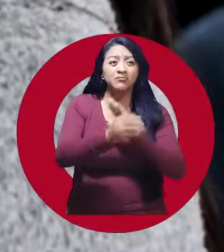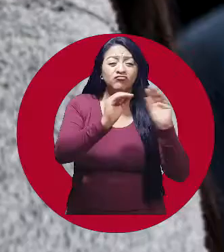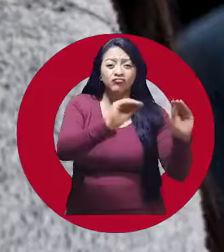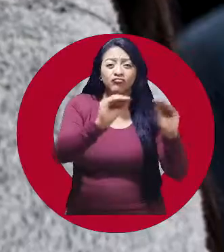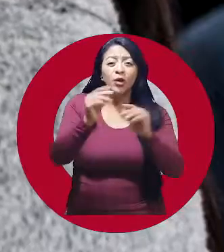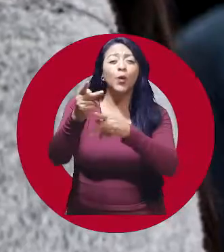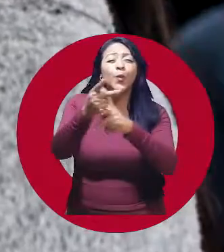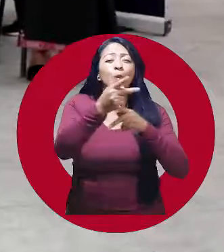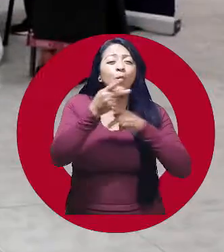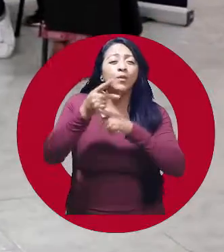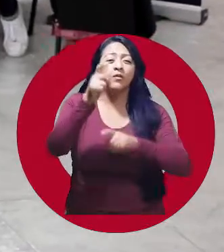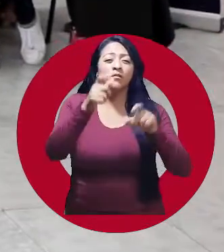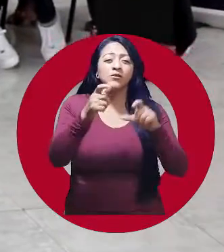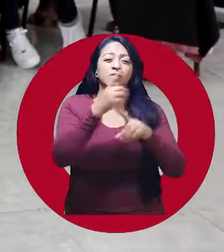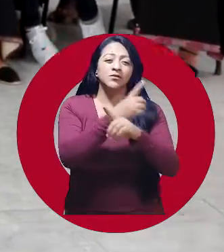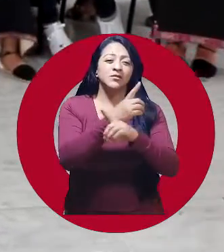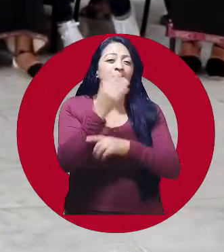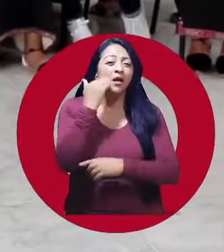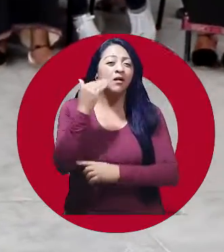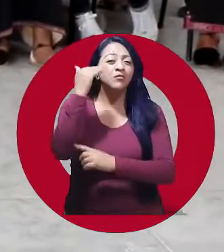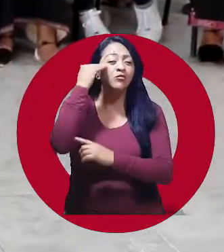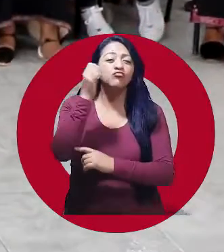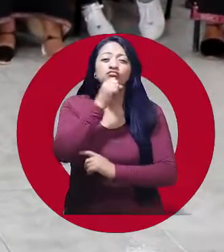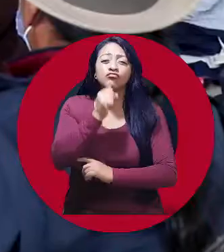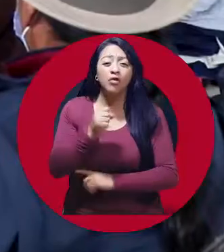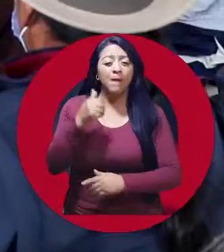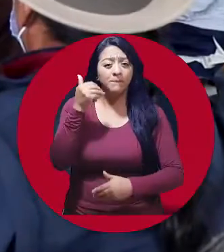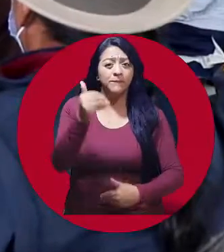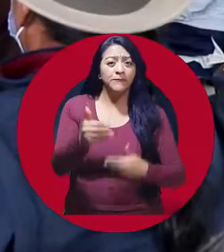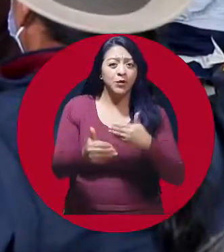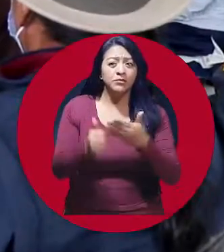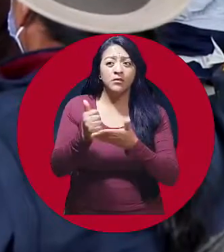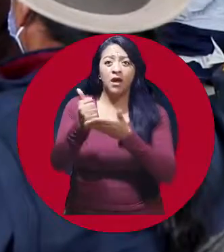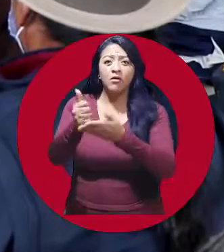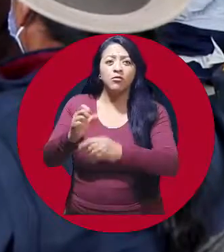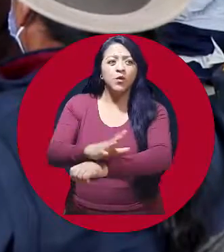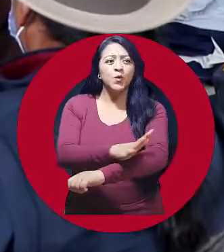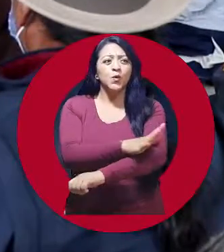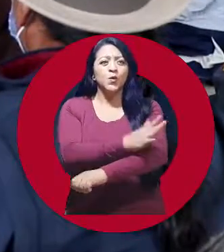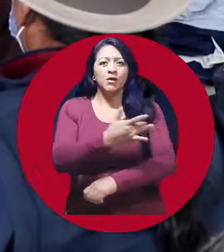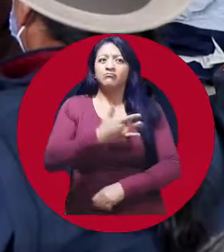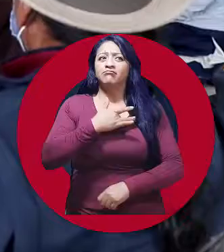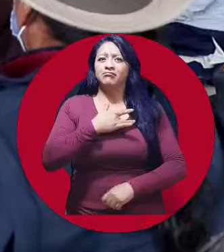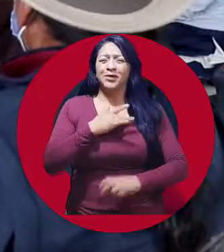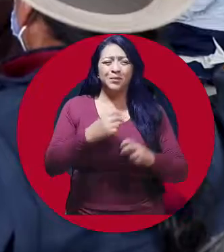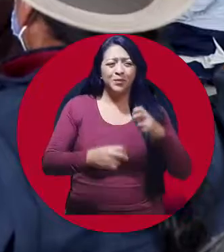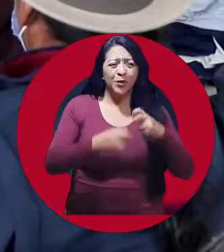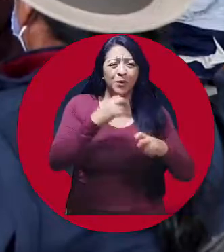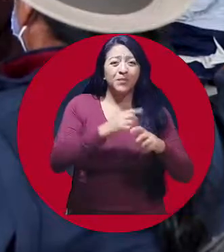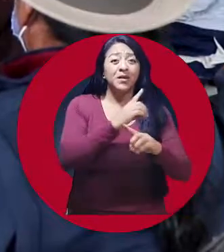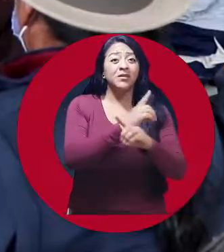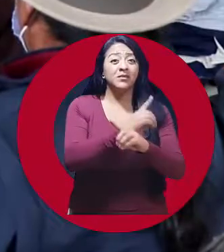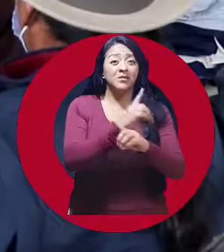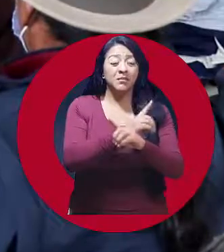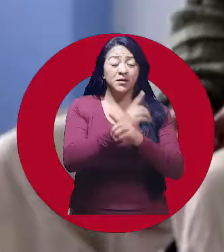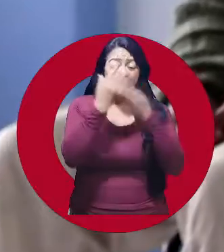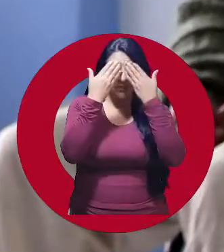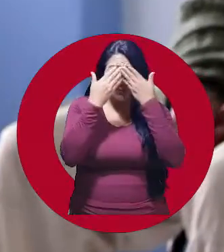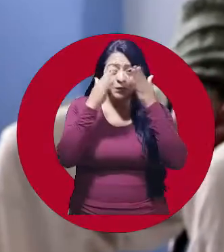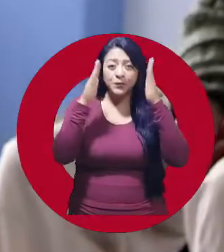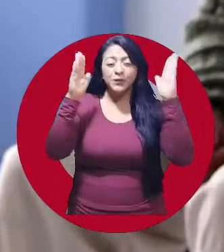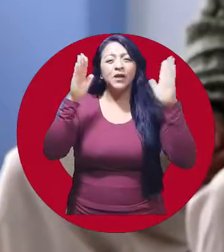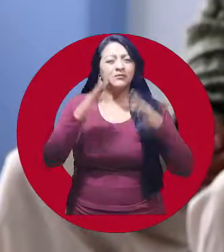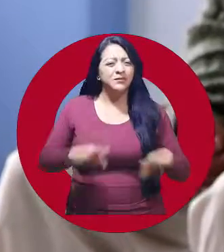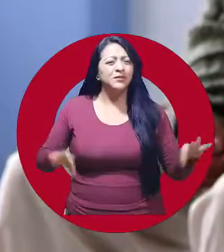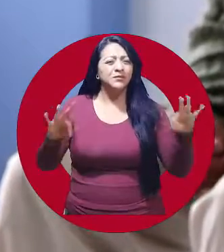capacitados en temas de cuidado a personas con discapacidad y adultas mayores, proceso que ayudó a sensibilizar a la población acerca de la problemática de la